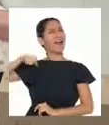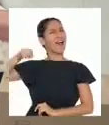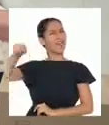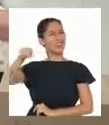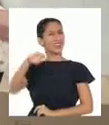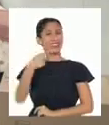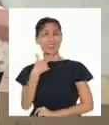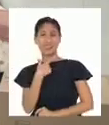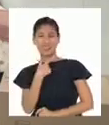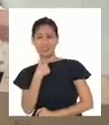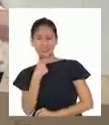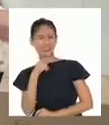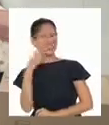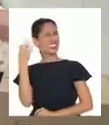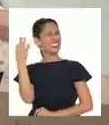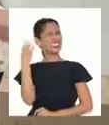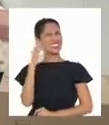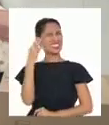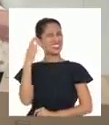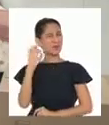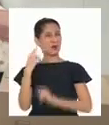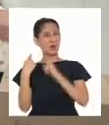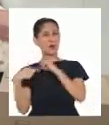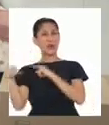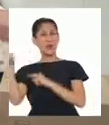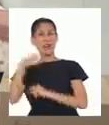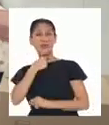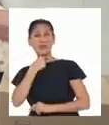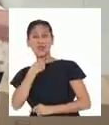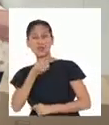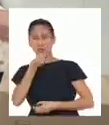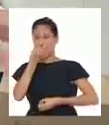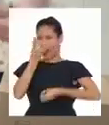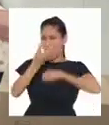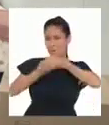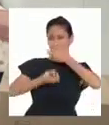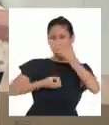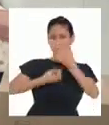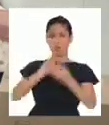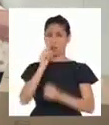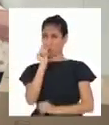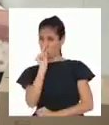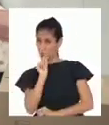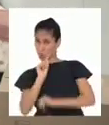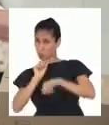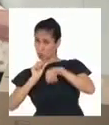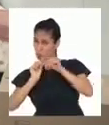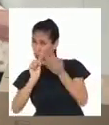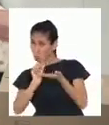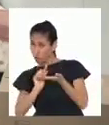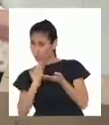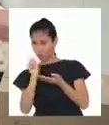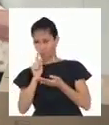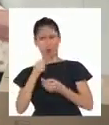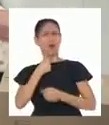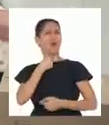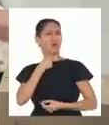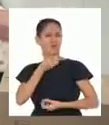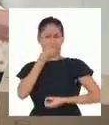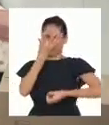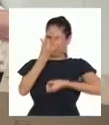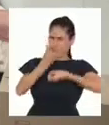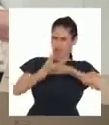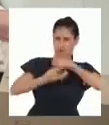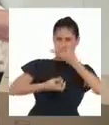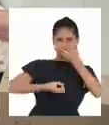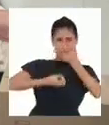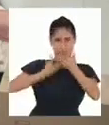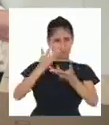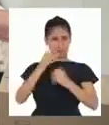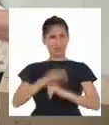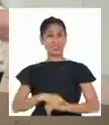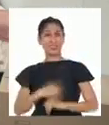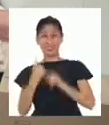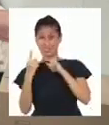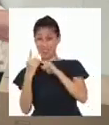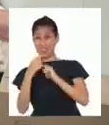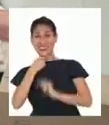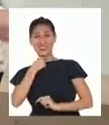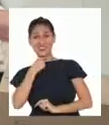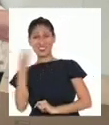sus charlas con una frase clásica. Redoble de tambores, por favor. ¿Cuando yo tenía tu